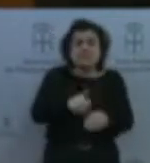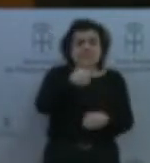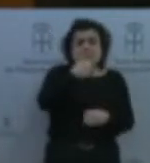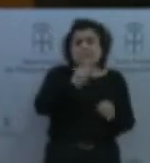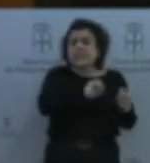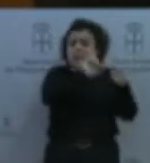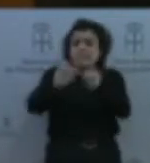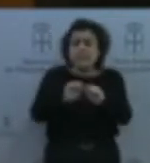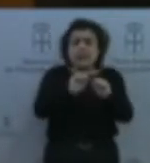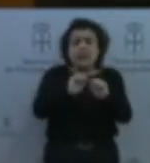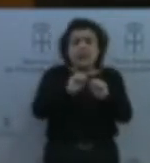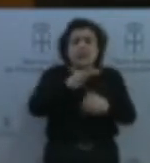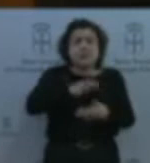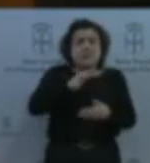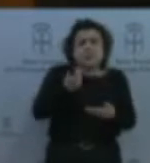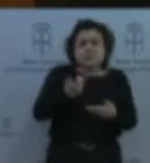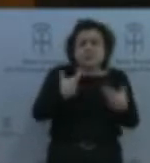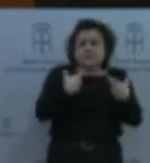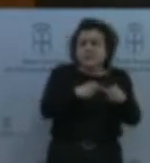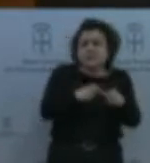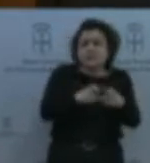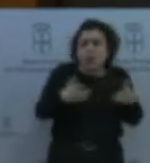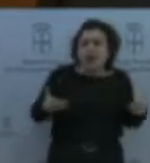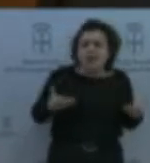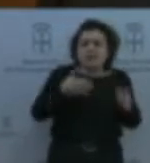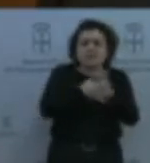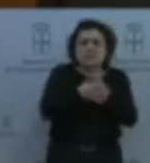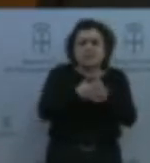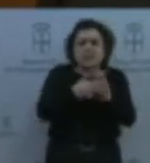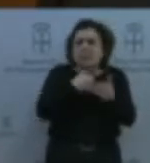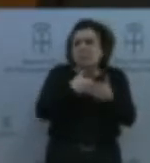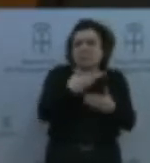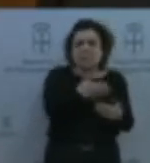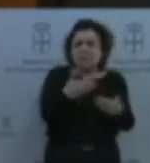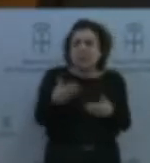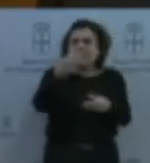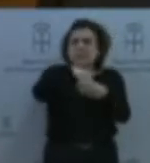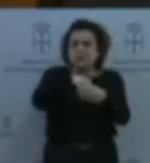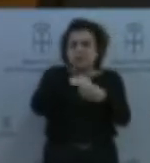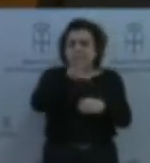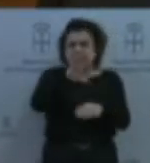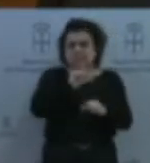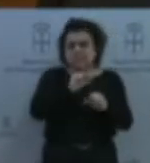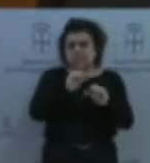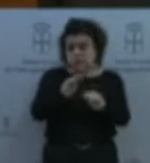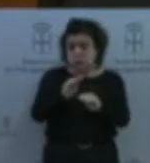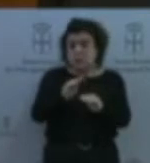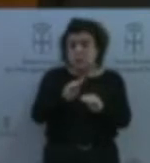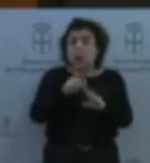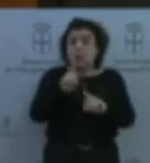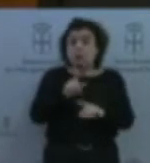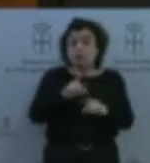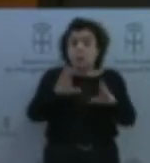ser periferias sociales y territoriales en nuestros países. El resultado de las elecciones de Madrid recuérdanos que el peligro de involución política y una